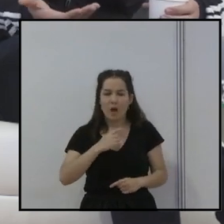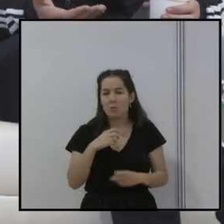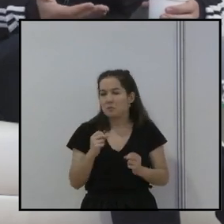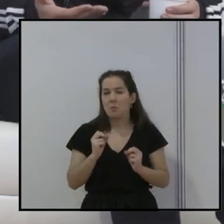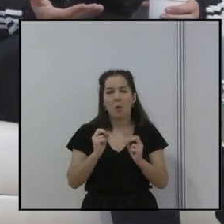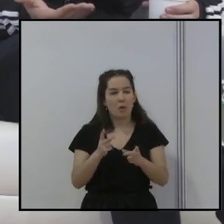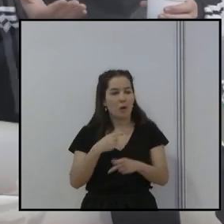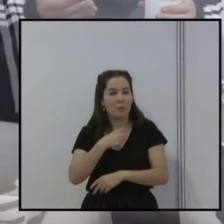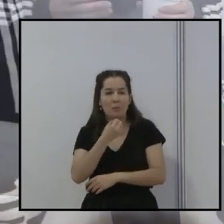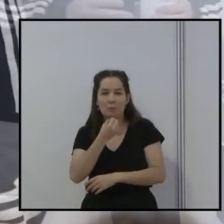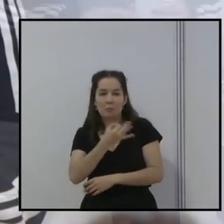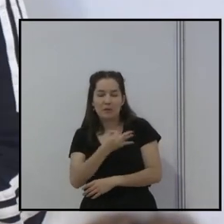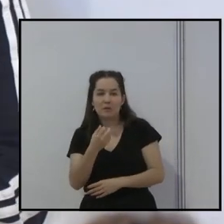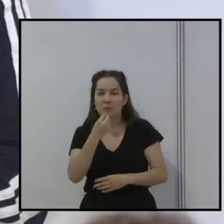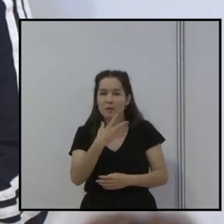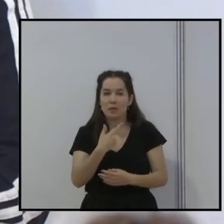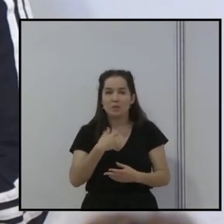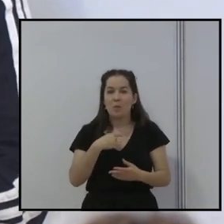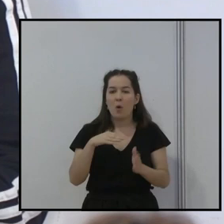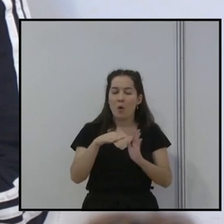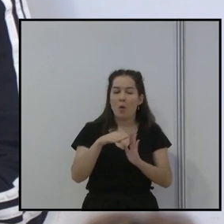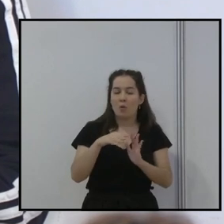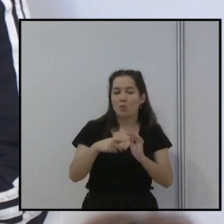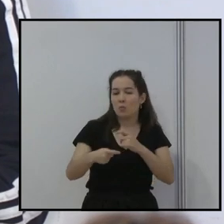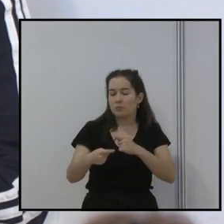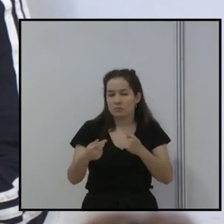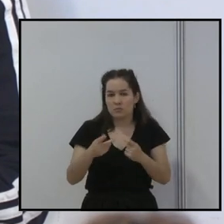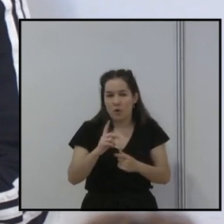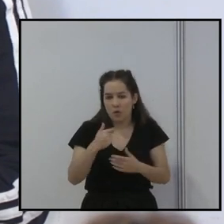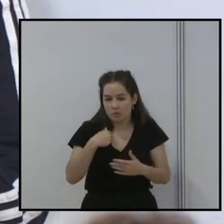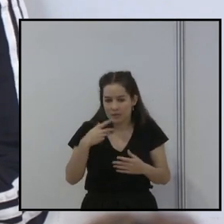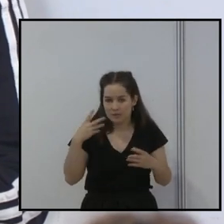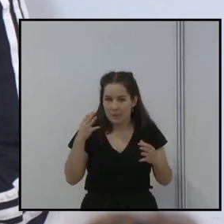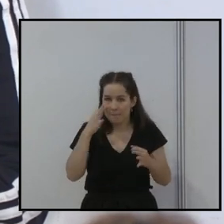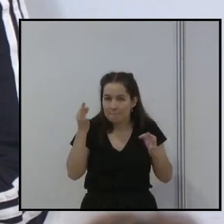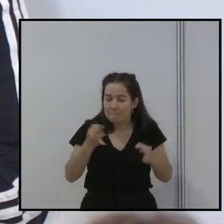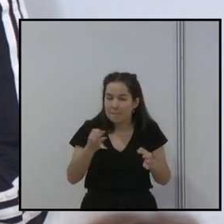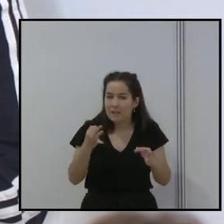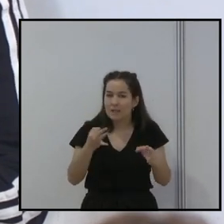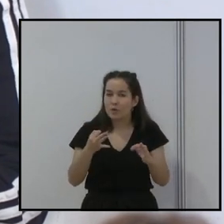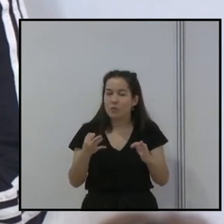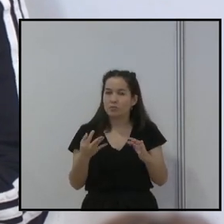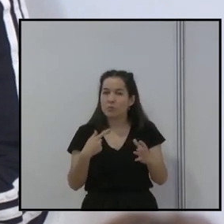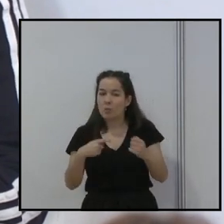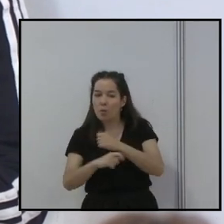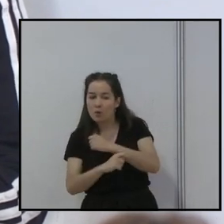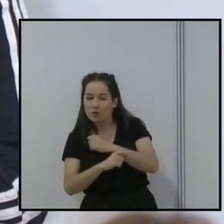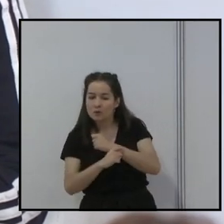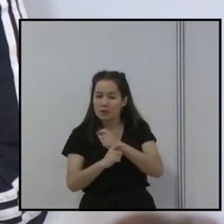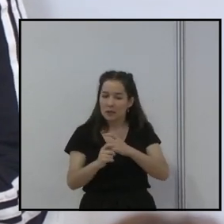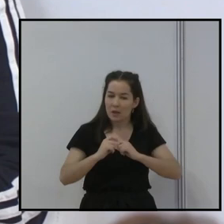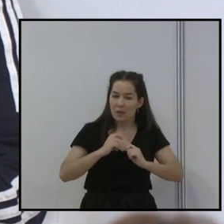no, es el primer aviso, tronco, toma medidas. Entonces, no creo que haya, o sea, habrá gente que de repente sufre un